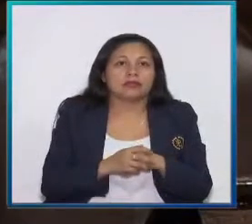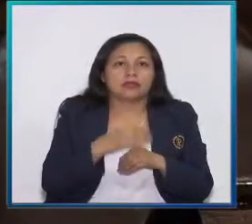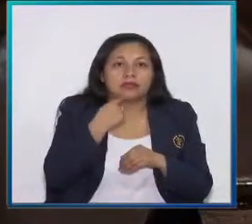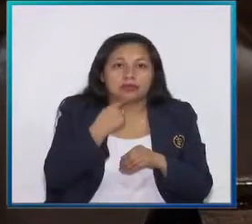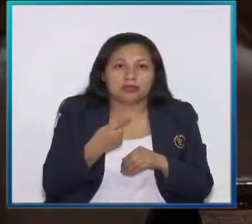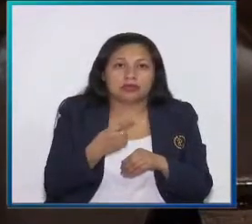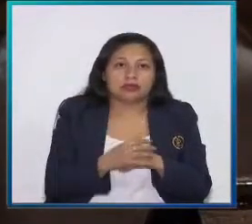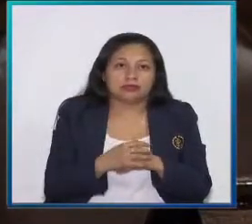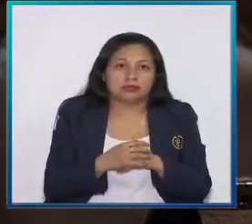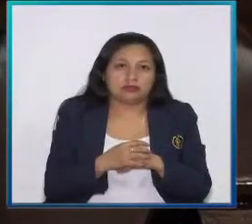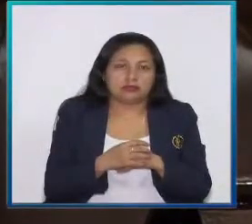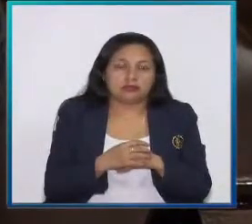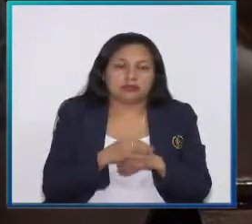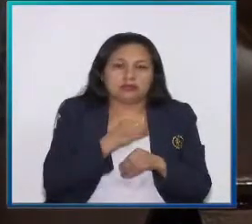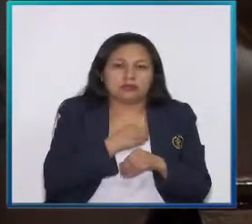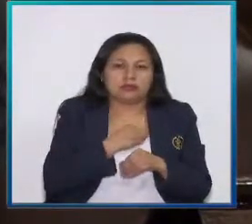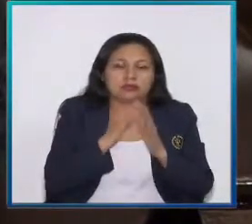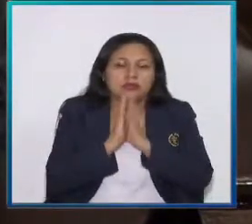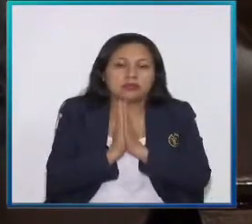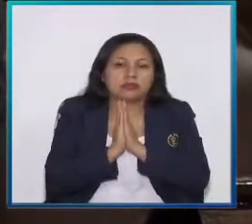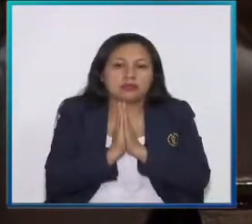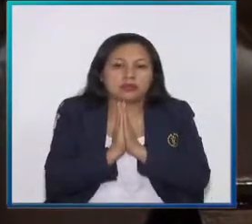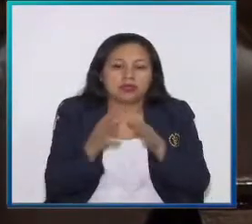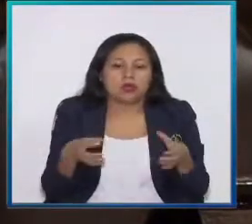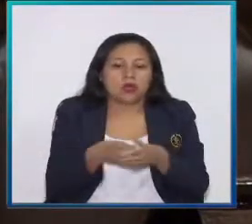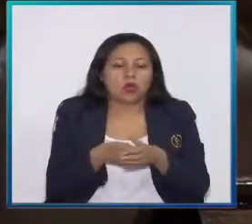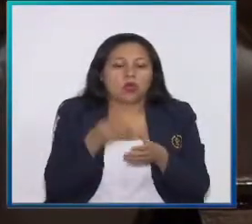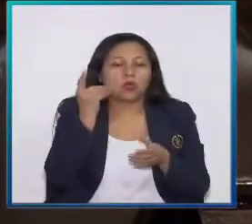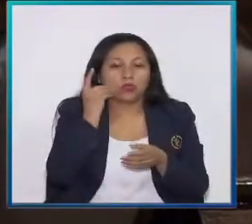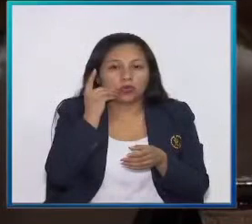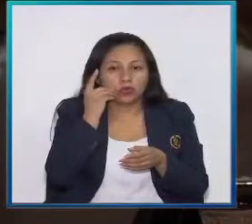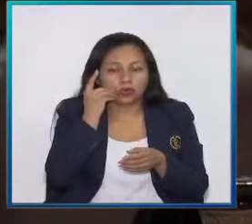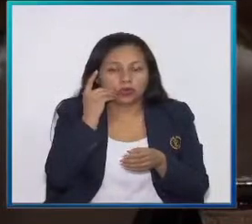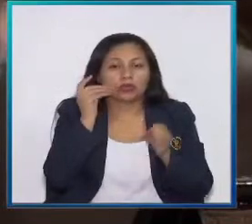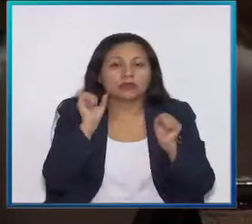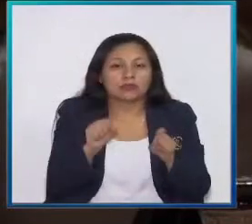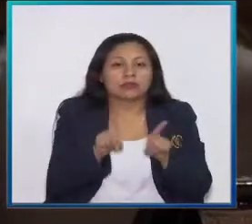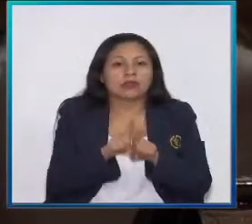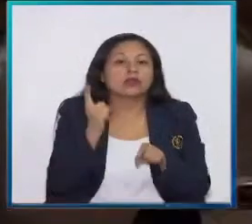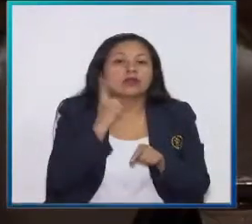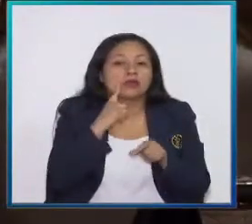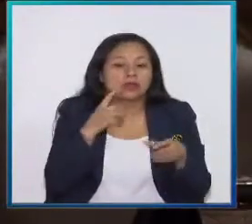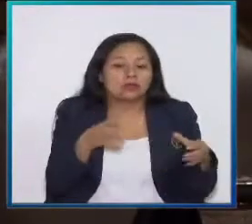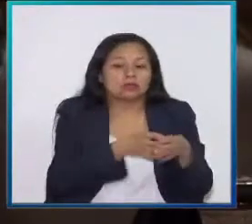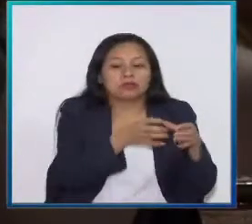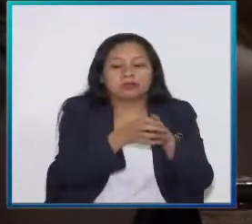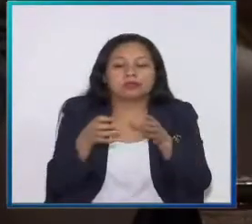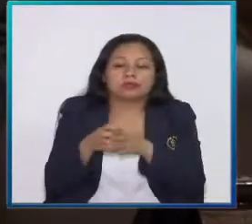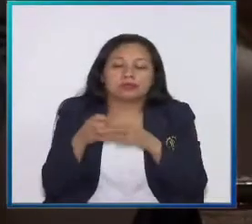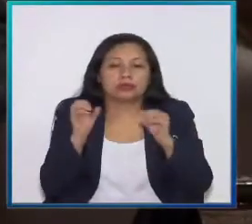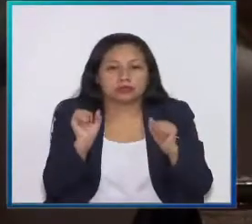decir, quiero pedir que la Junta Directiva y los jefes de bloque